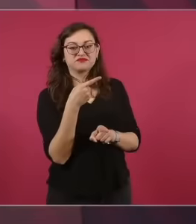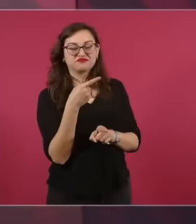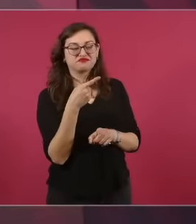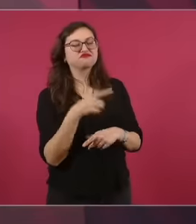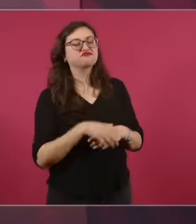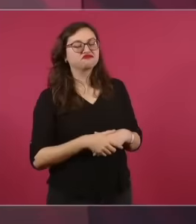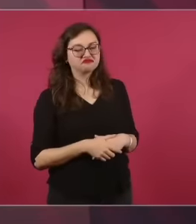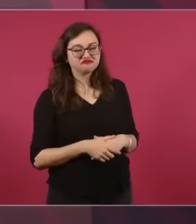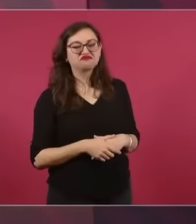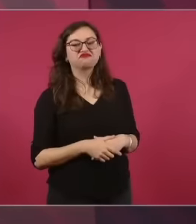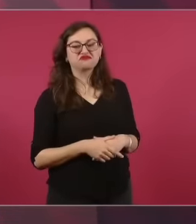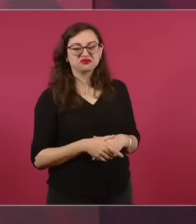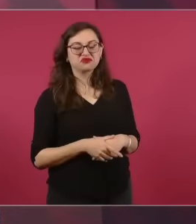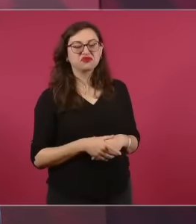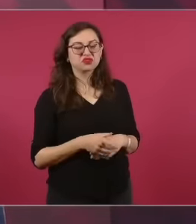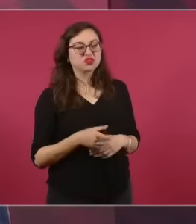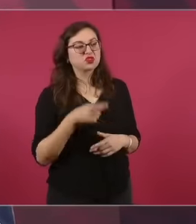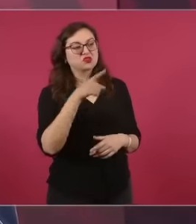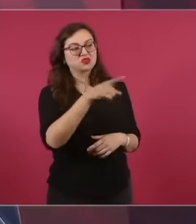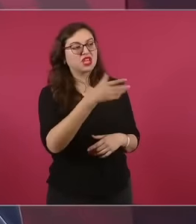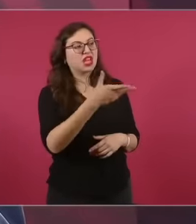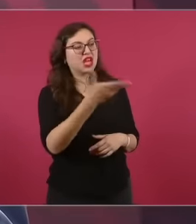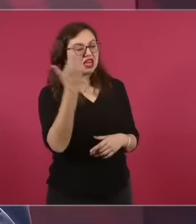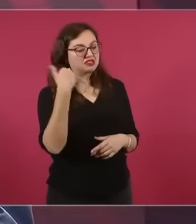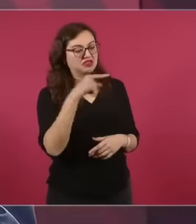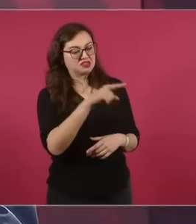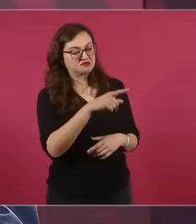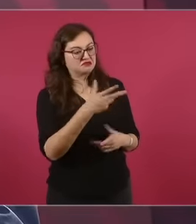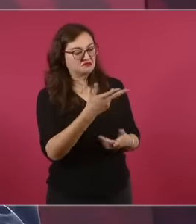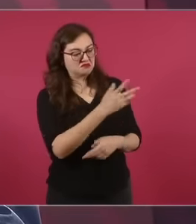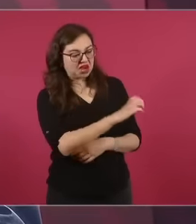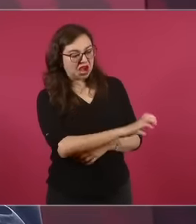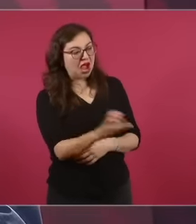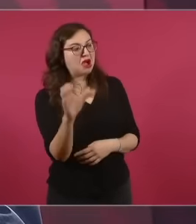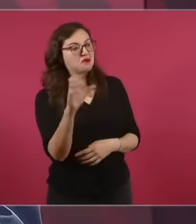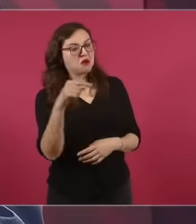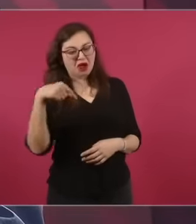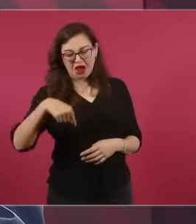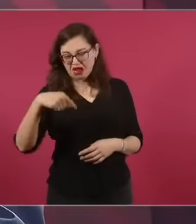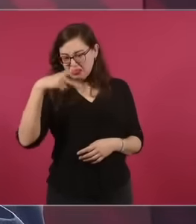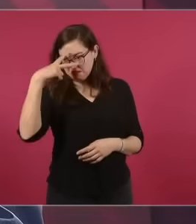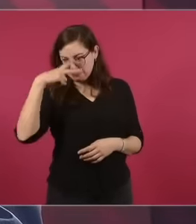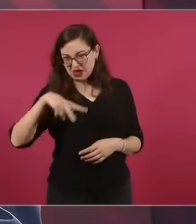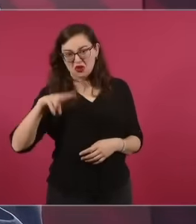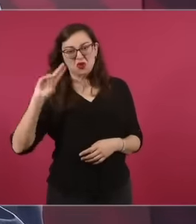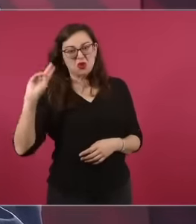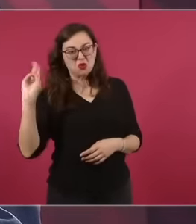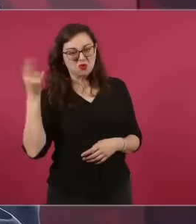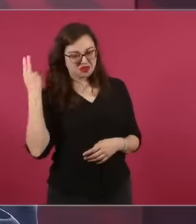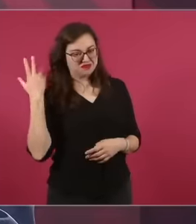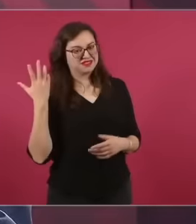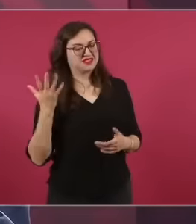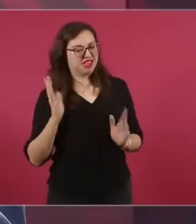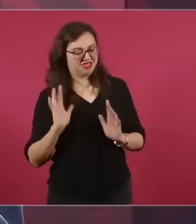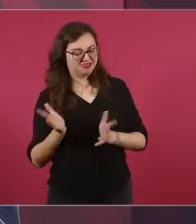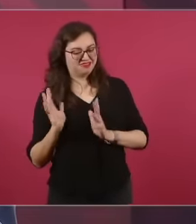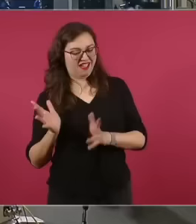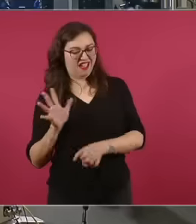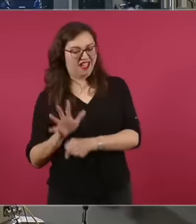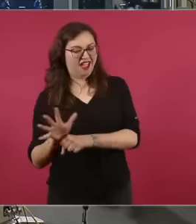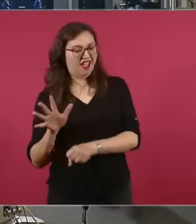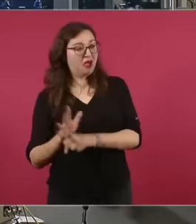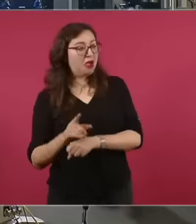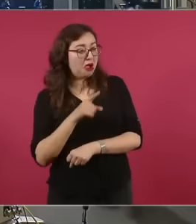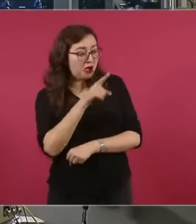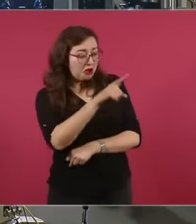tuvimos universidad antes que ustedes. En México había universidades antes que